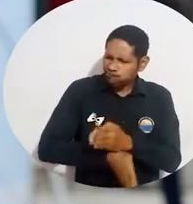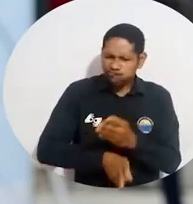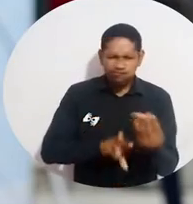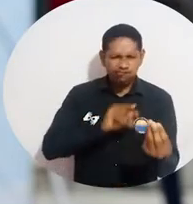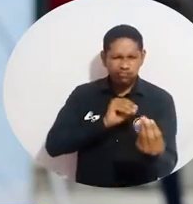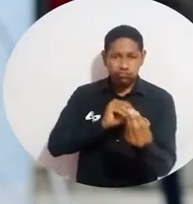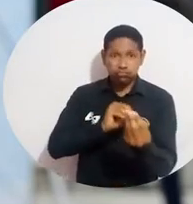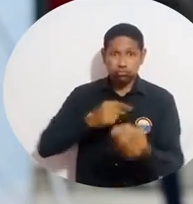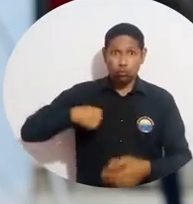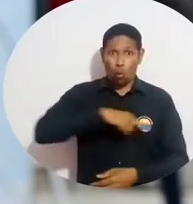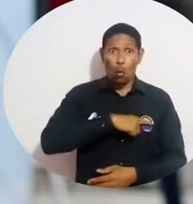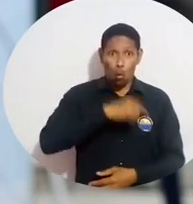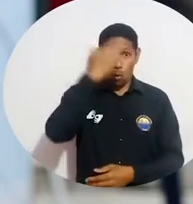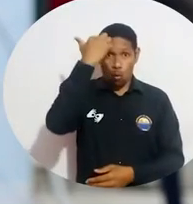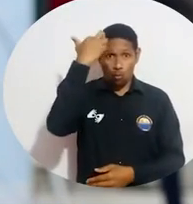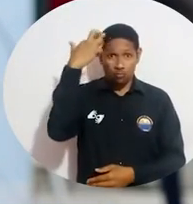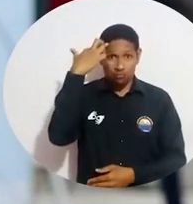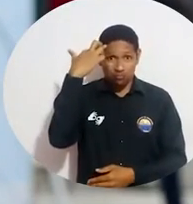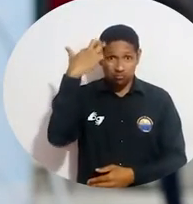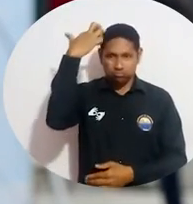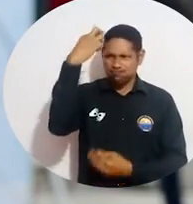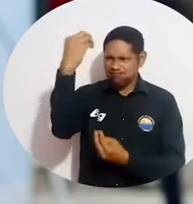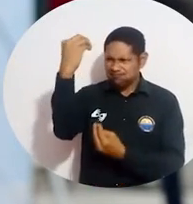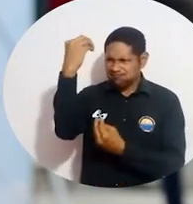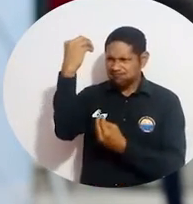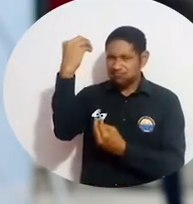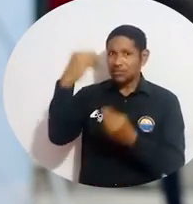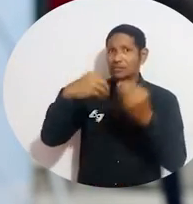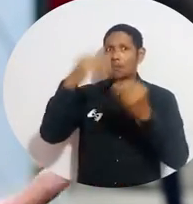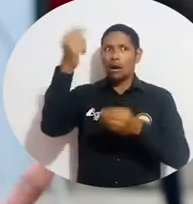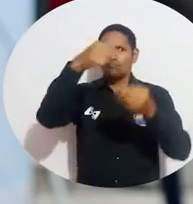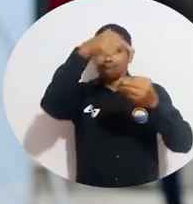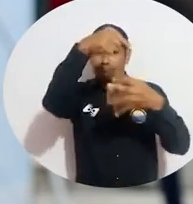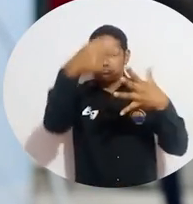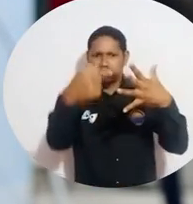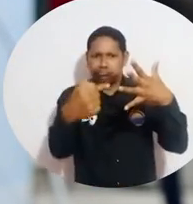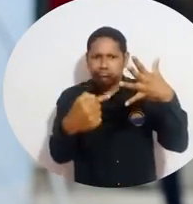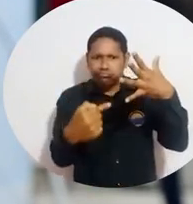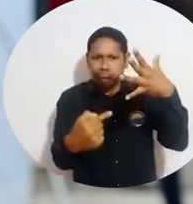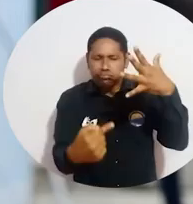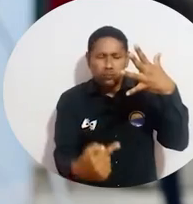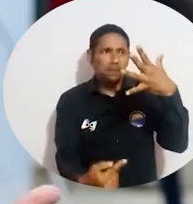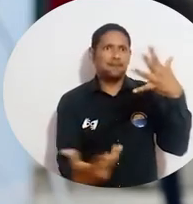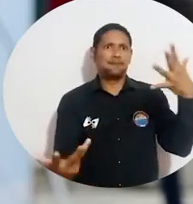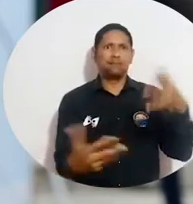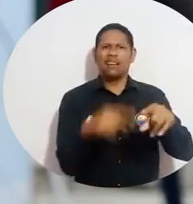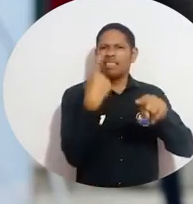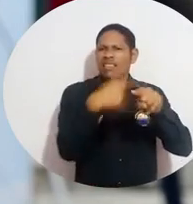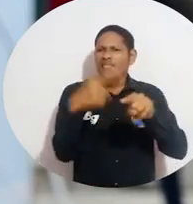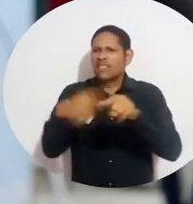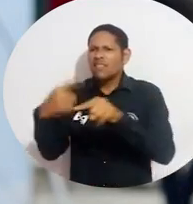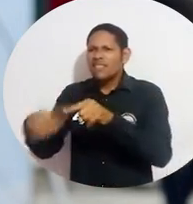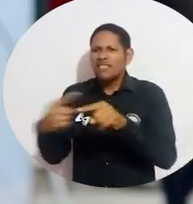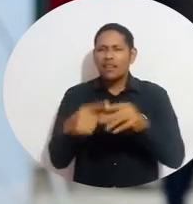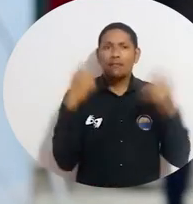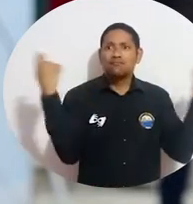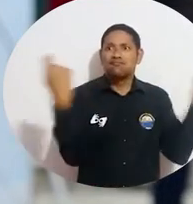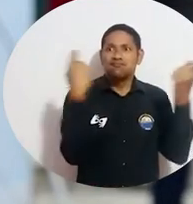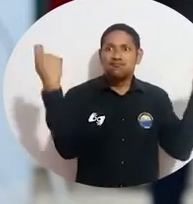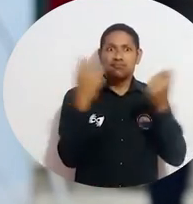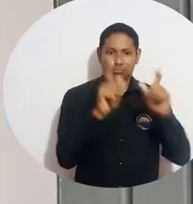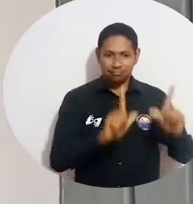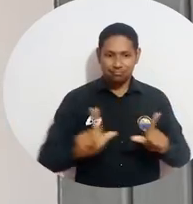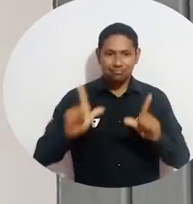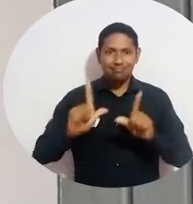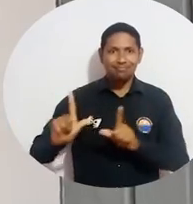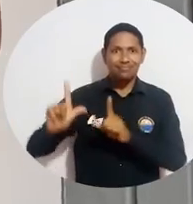de nosotros como futuras generaciones y la amplia variedad y gama de oportunidades que ofrece a través de precisamente estas